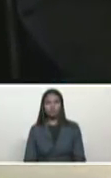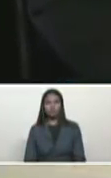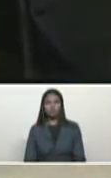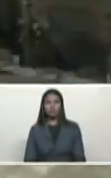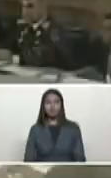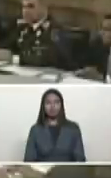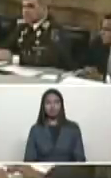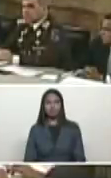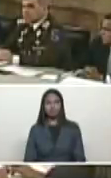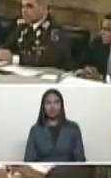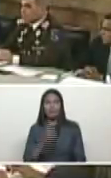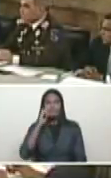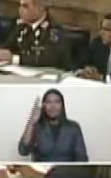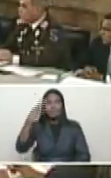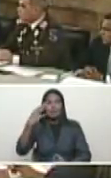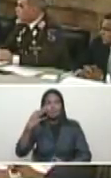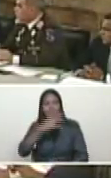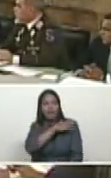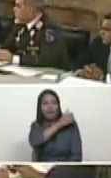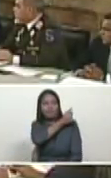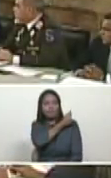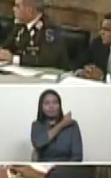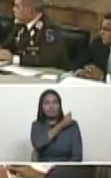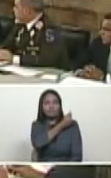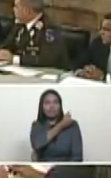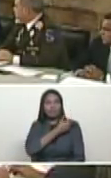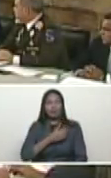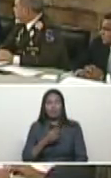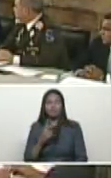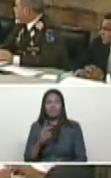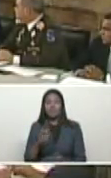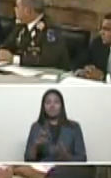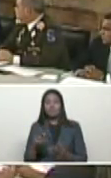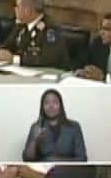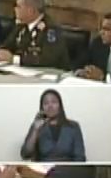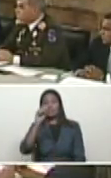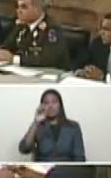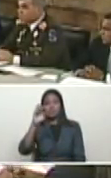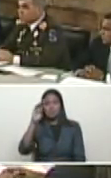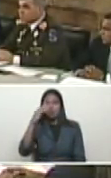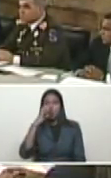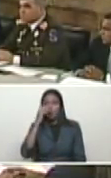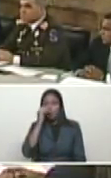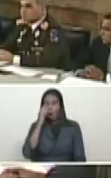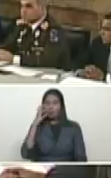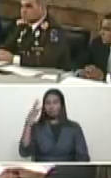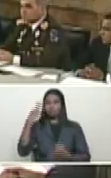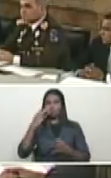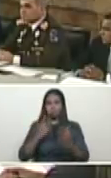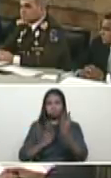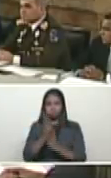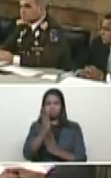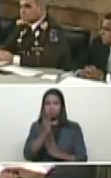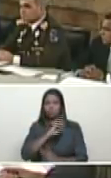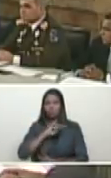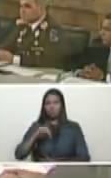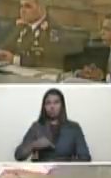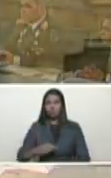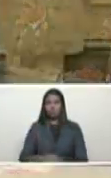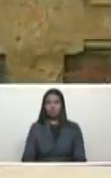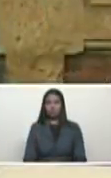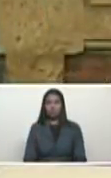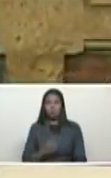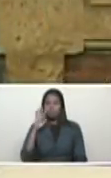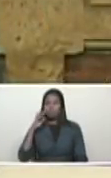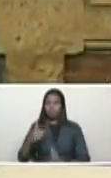un verdadero jefe del sebin un verdadero hombre de honestidad y lealtad que